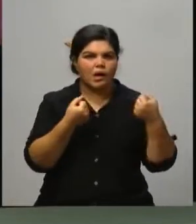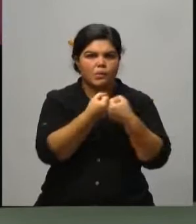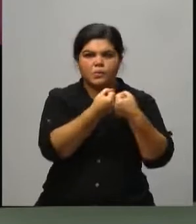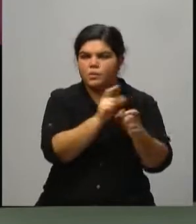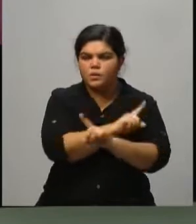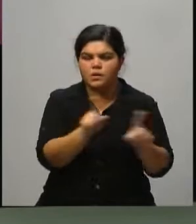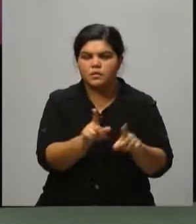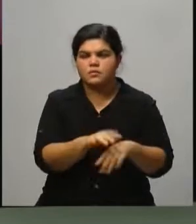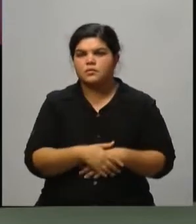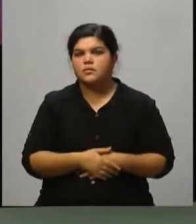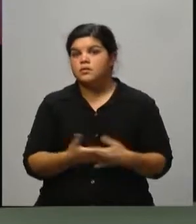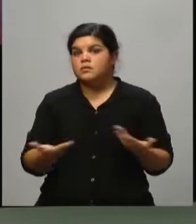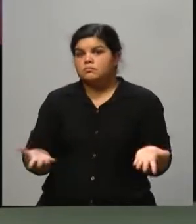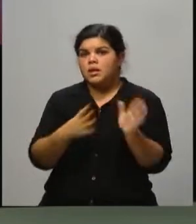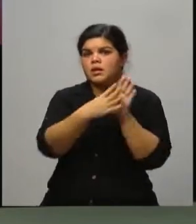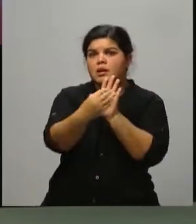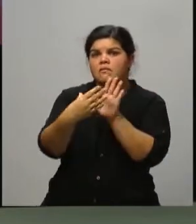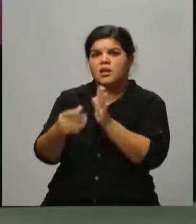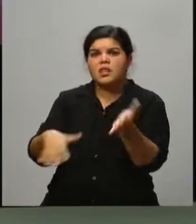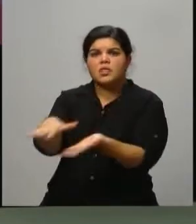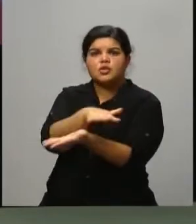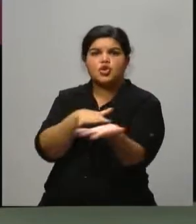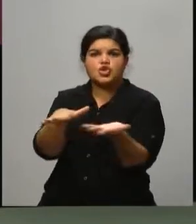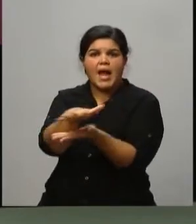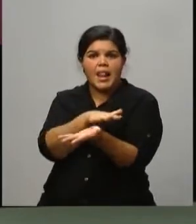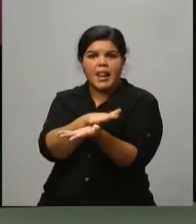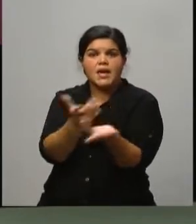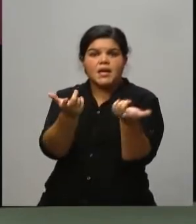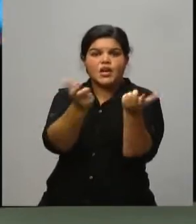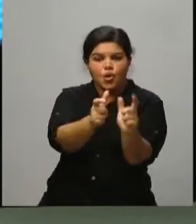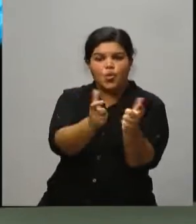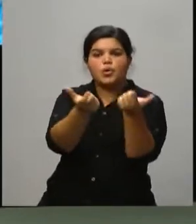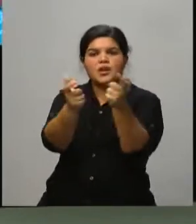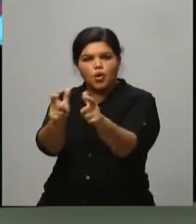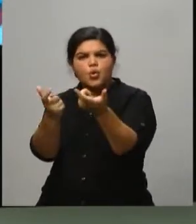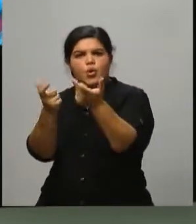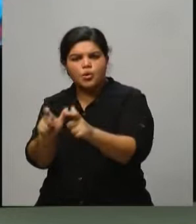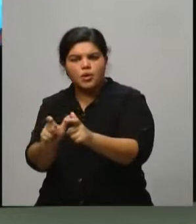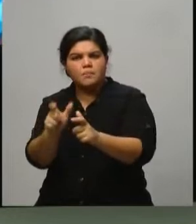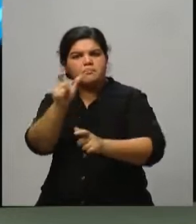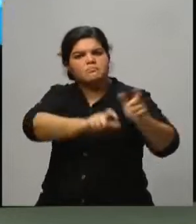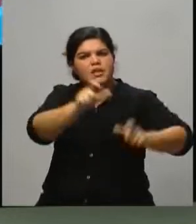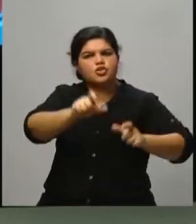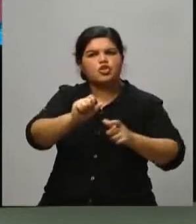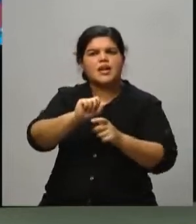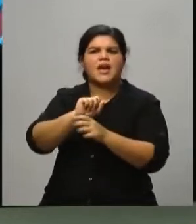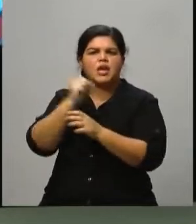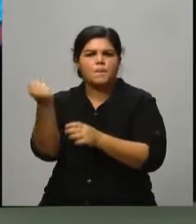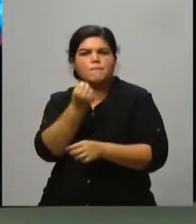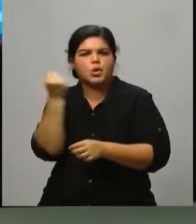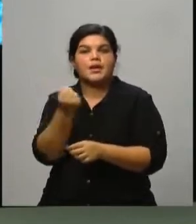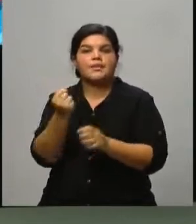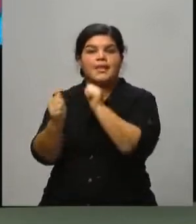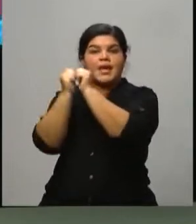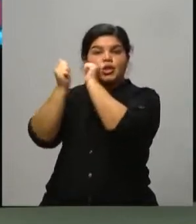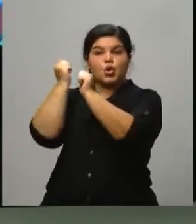que haber llevado a cabo ciertas maniobras que, bueno, fueron condenadas. Y en el caso